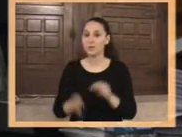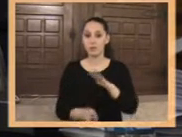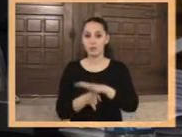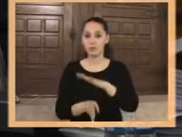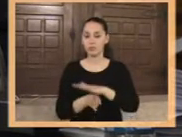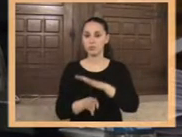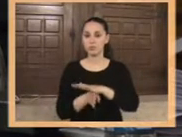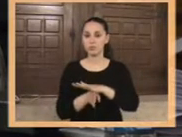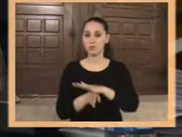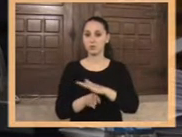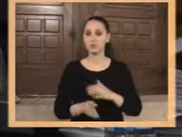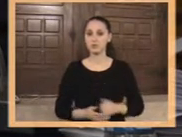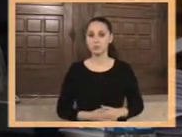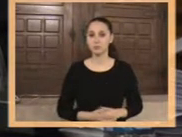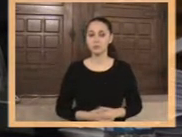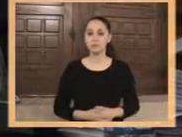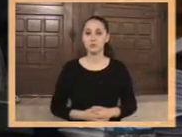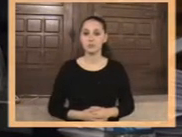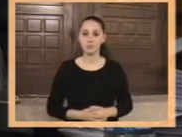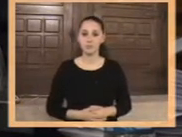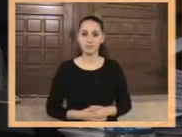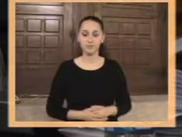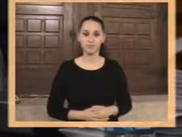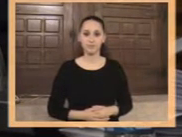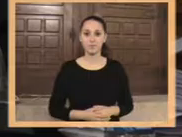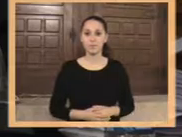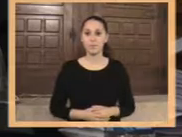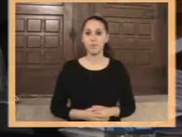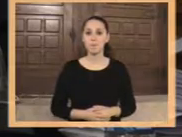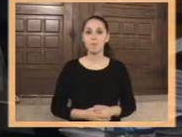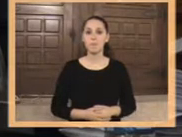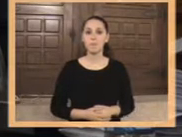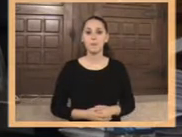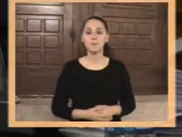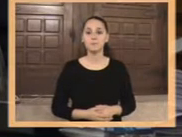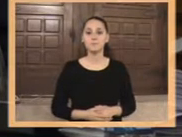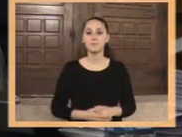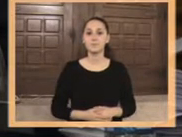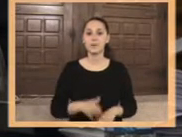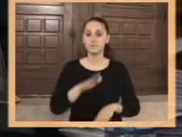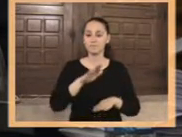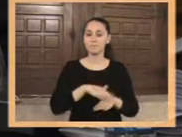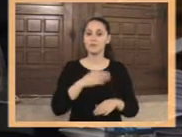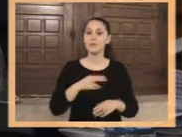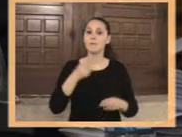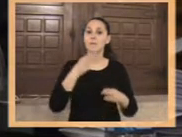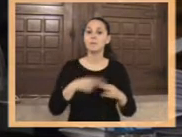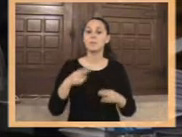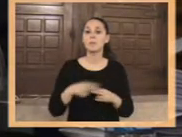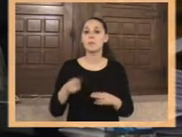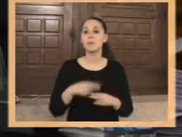asumiendo un reparto equitativo y solidario entre todos los Estados, activar políticas de concesión de visados